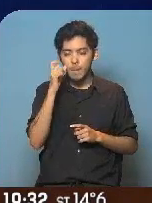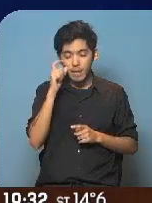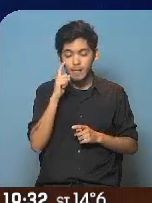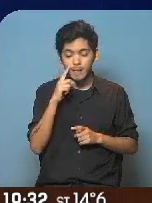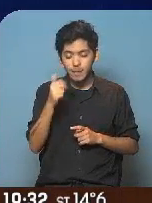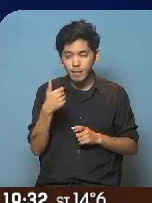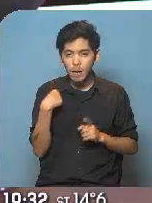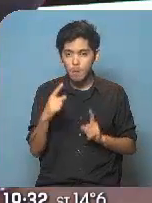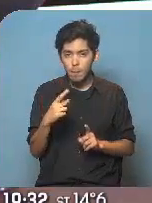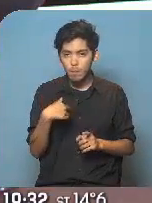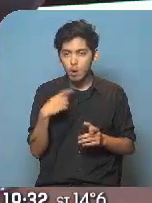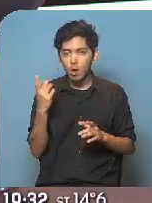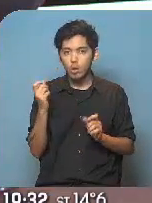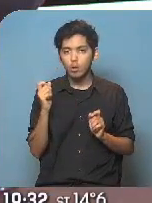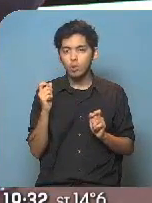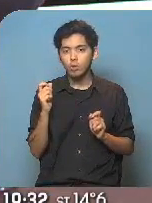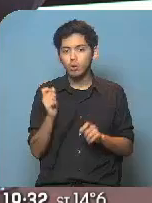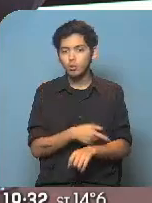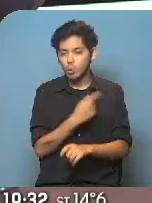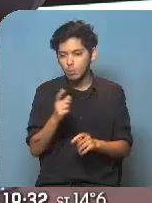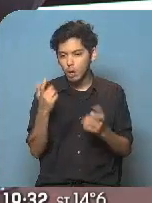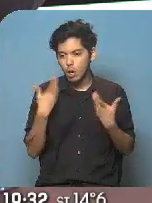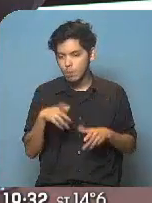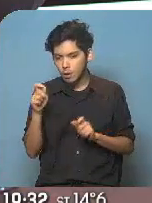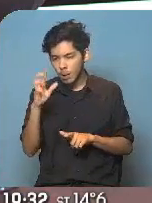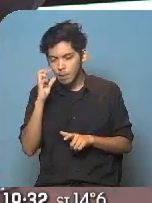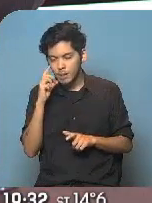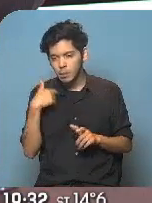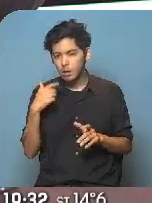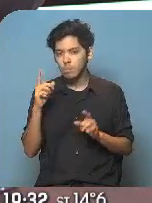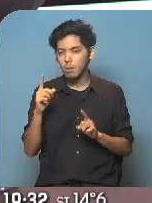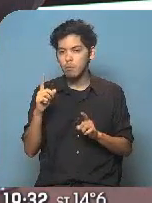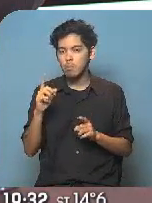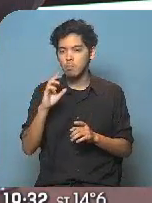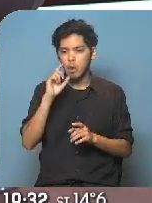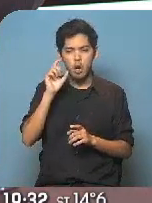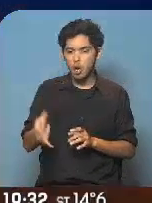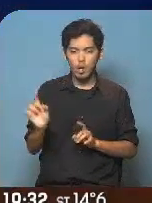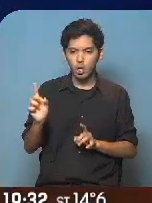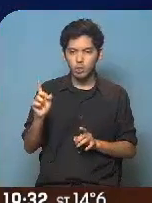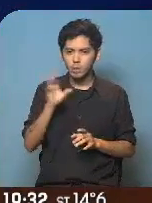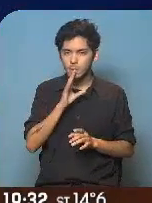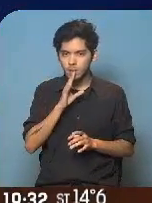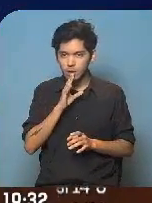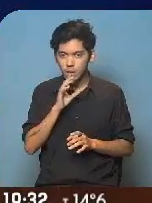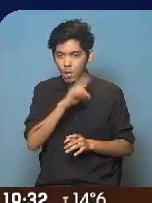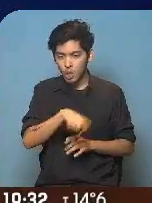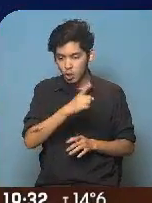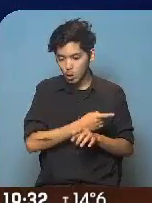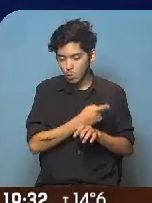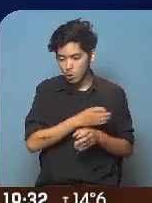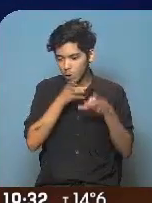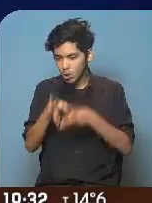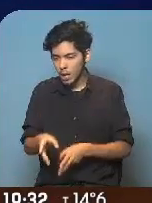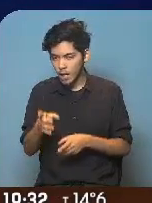general palestina, que es la deslegitimación del Estado de Israel. Los palestinos y gran parte del mundo árabe no han podido destruir el Estado de Israel militarmente.